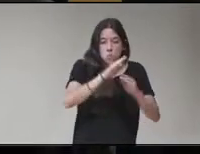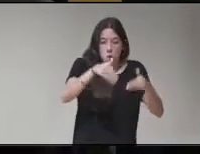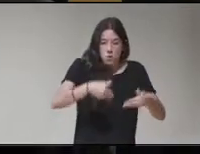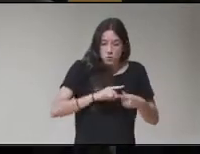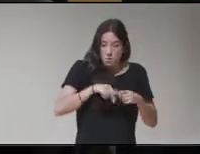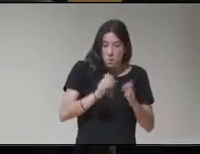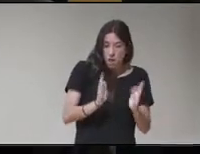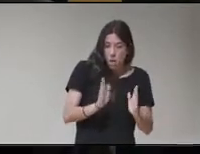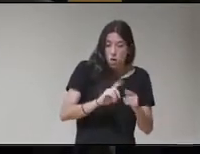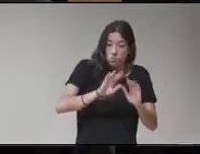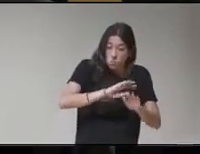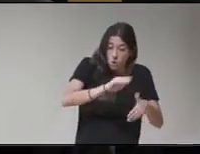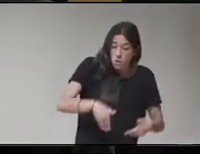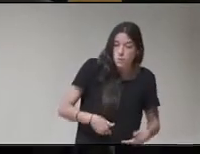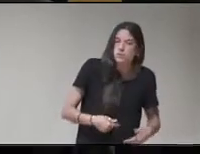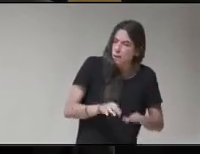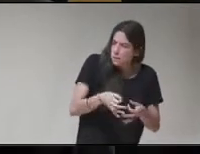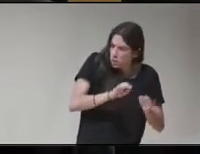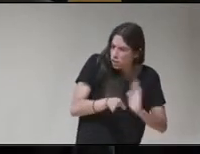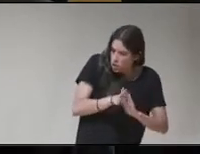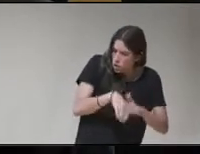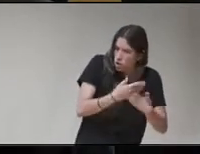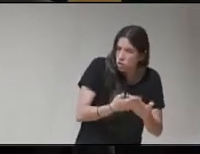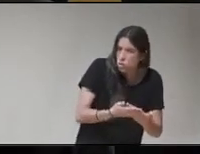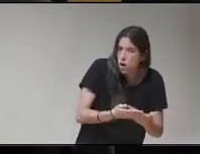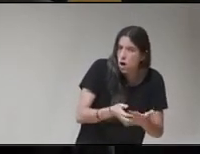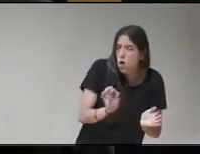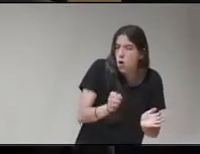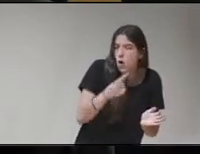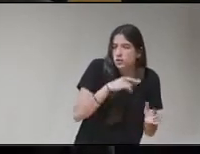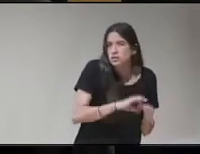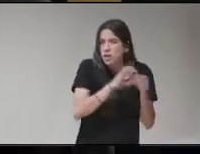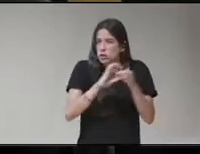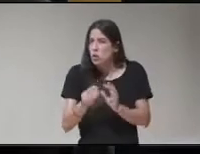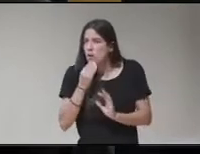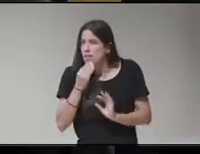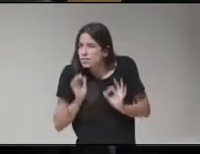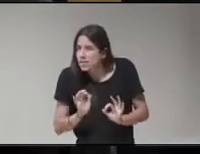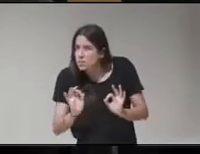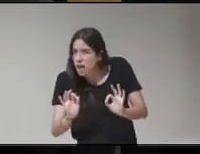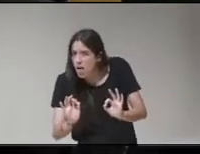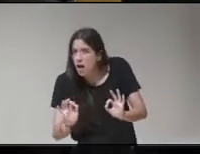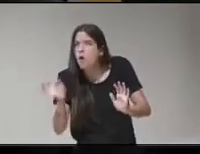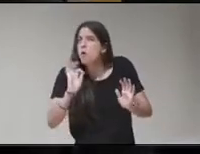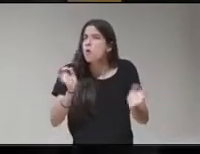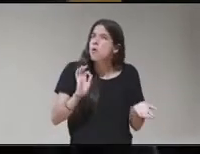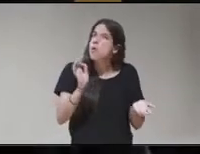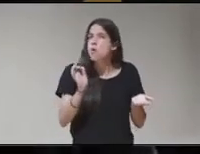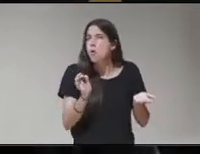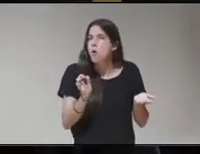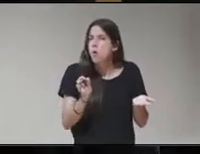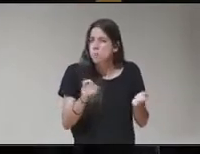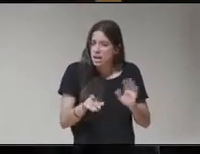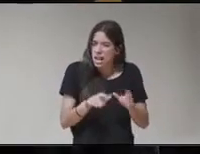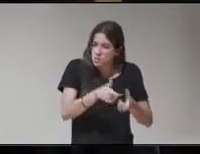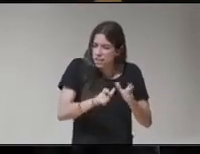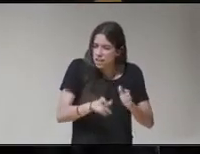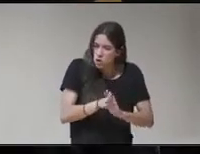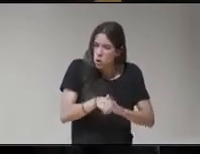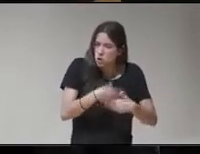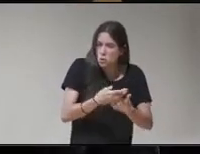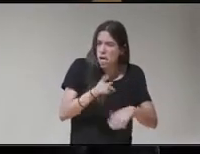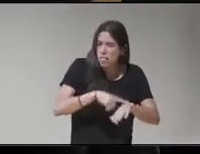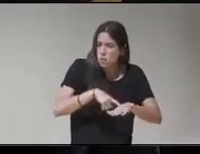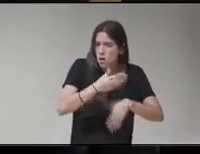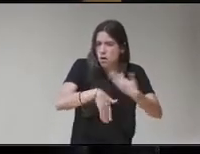sigue manteniendo o sabemos si está asociada a una dieta determinada o seguimos teniendo esas bacterias durante muchísimo